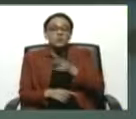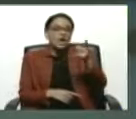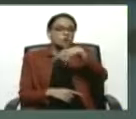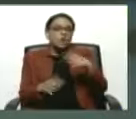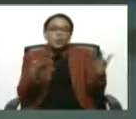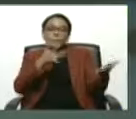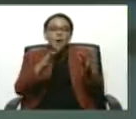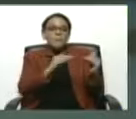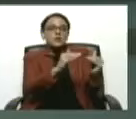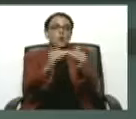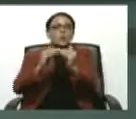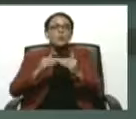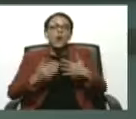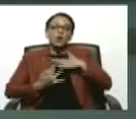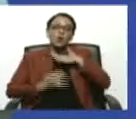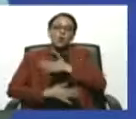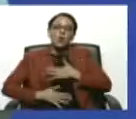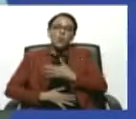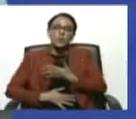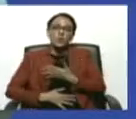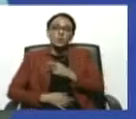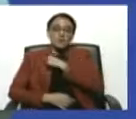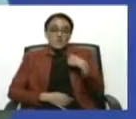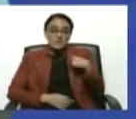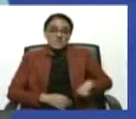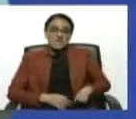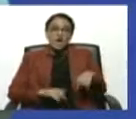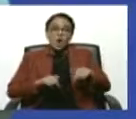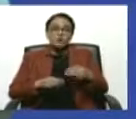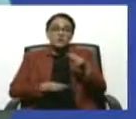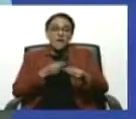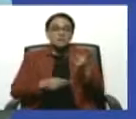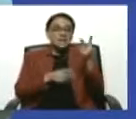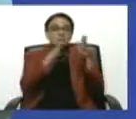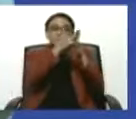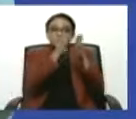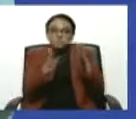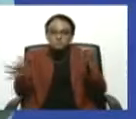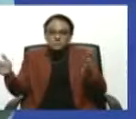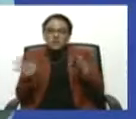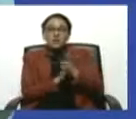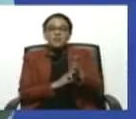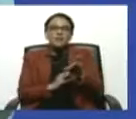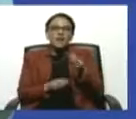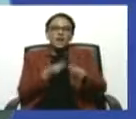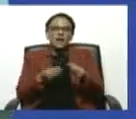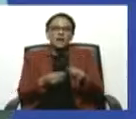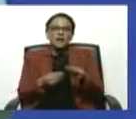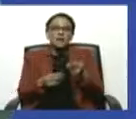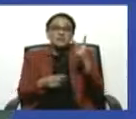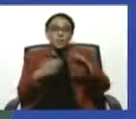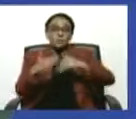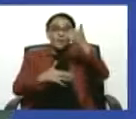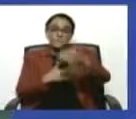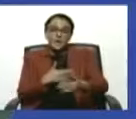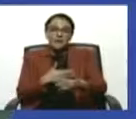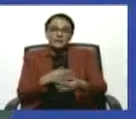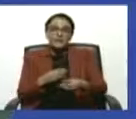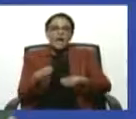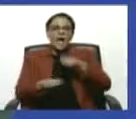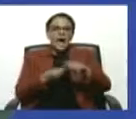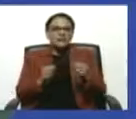China está en el camino para su segundo objetivo centenario en el 2049, que es un poderoso